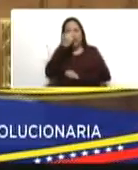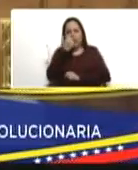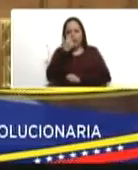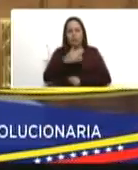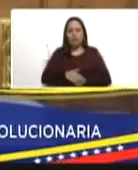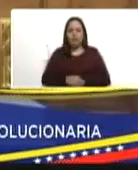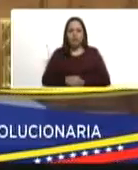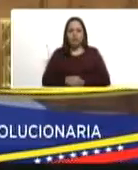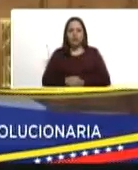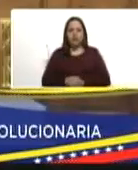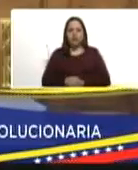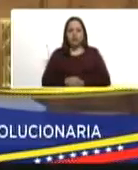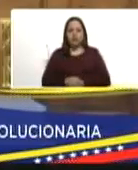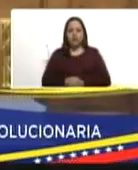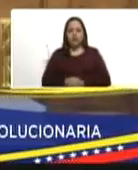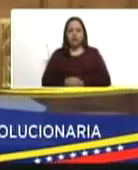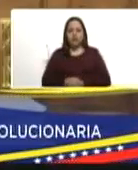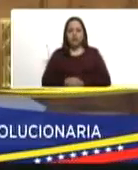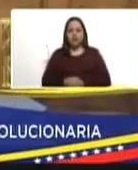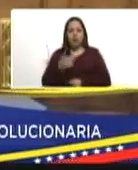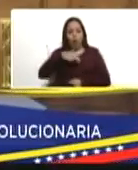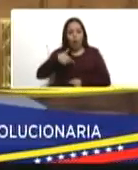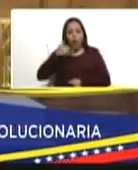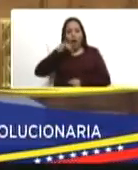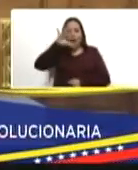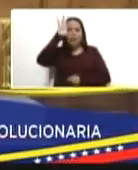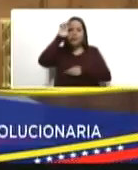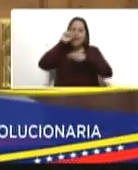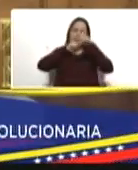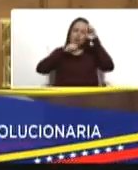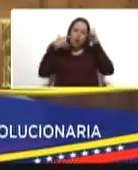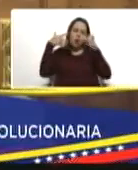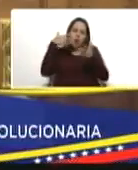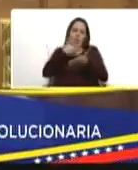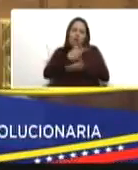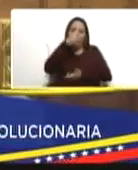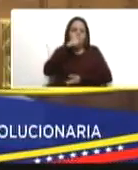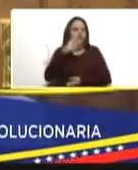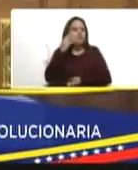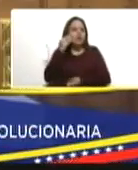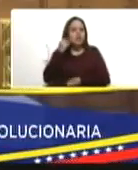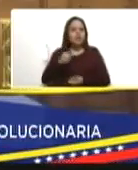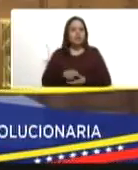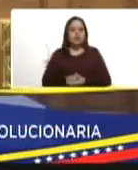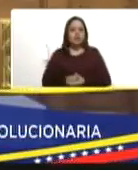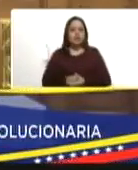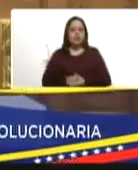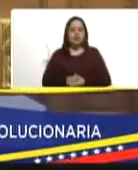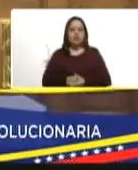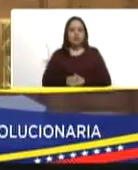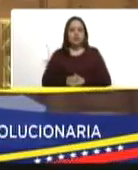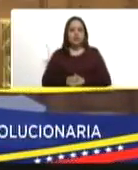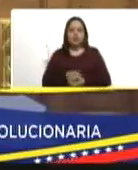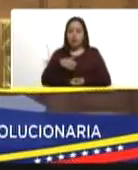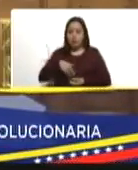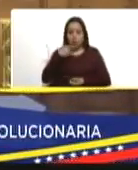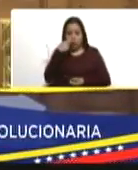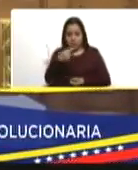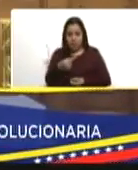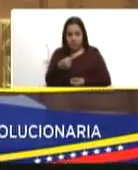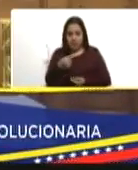turimiquire y hemos acumulado una experiencia y yo les puedo decir con esta